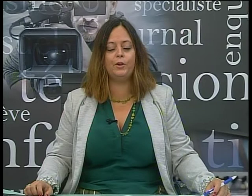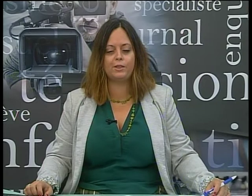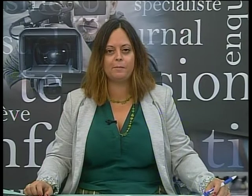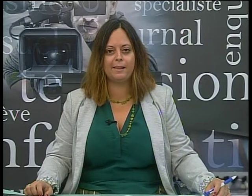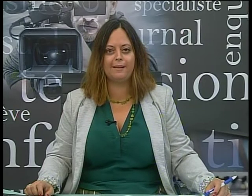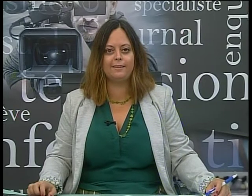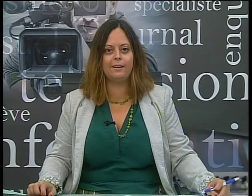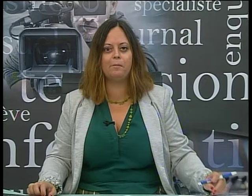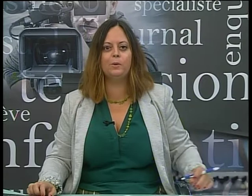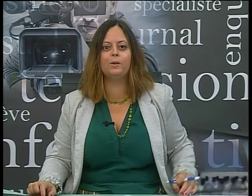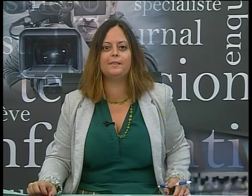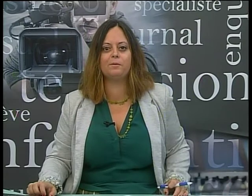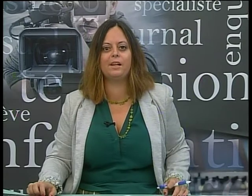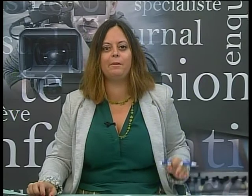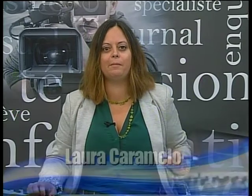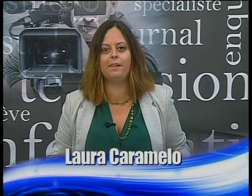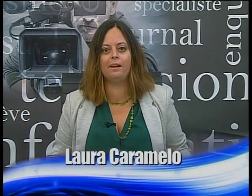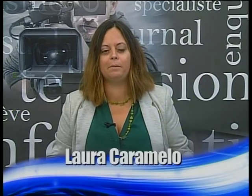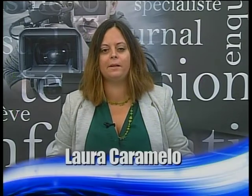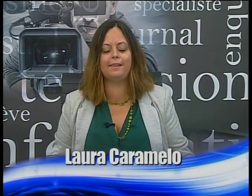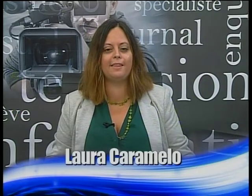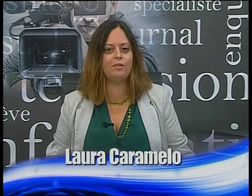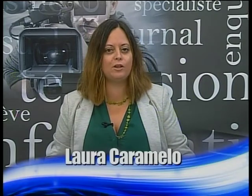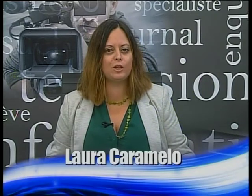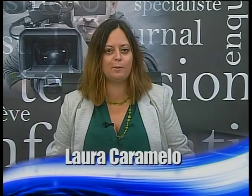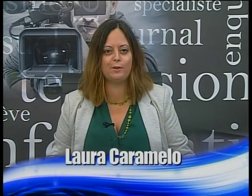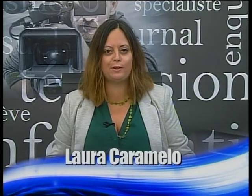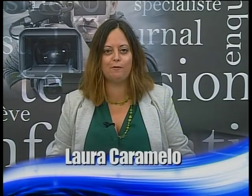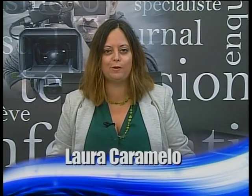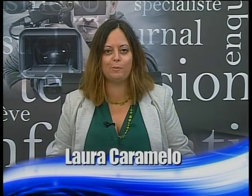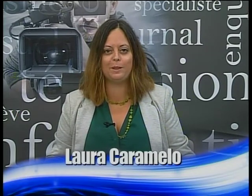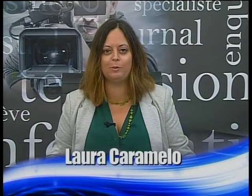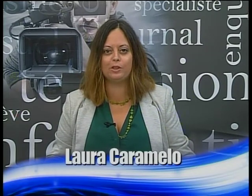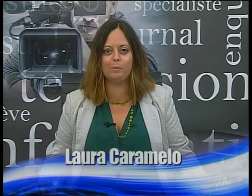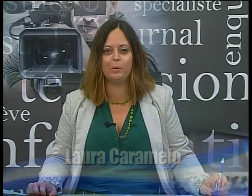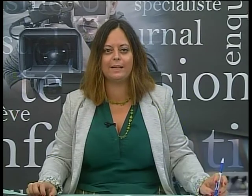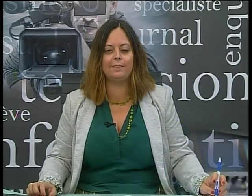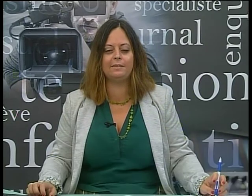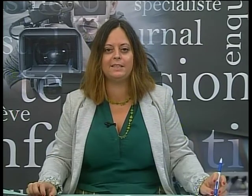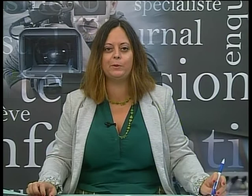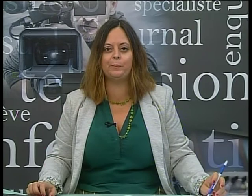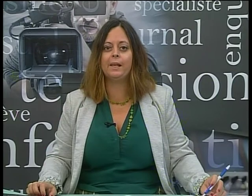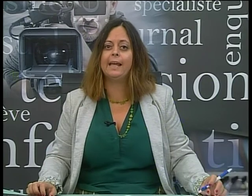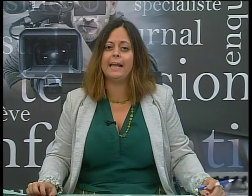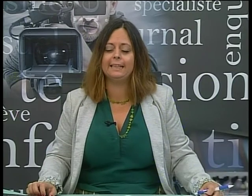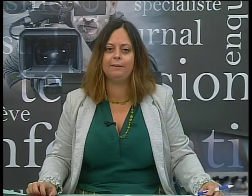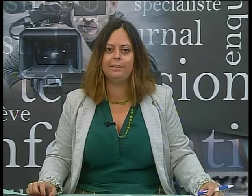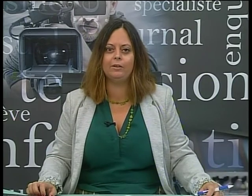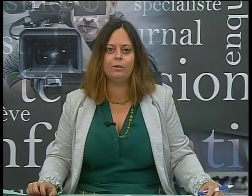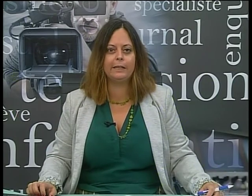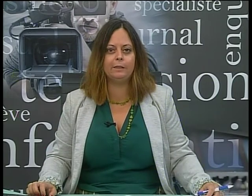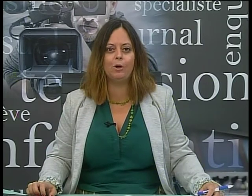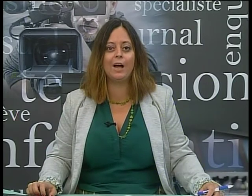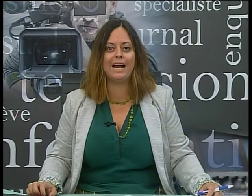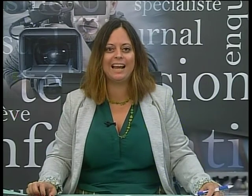dos y media de la tarde en punto les damos la bienvenida a la primera edición de los servicios informativos de popular televisión cantabria